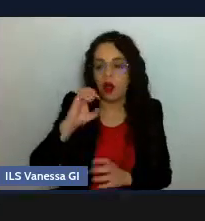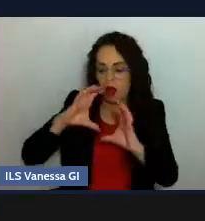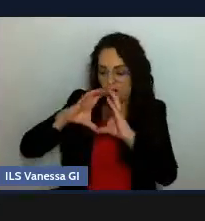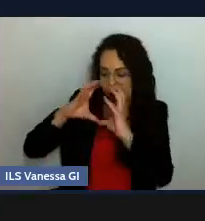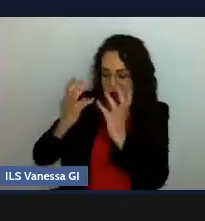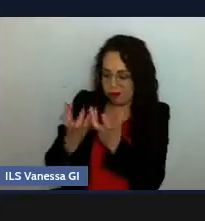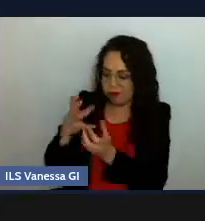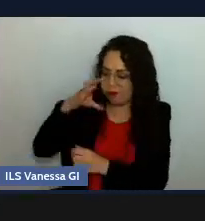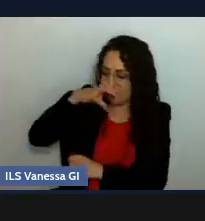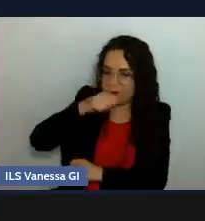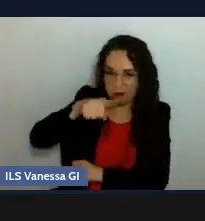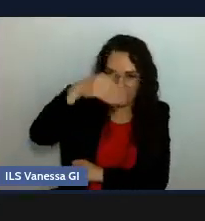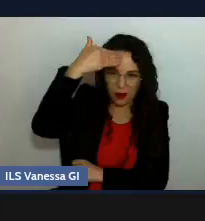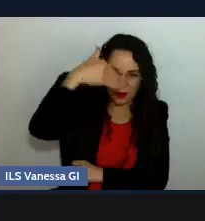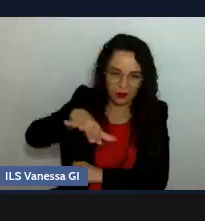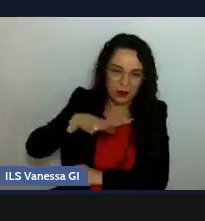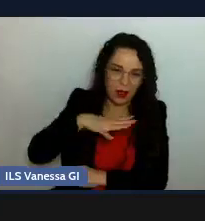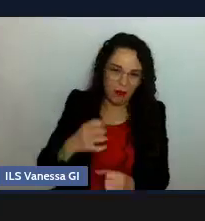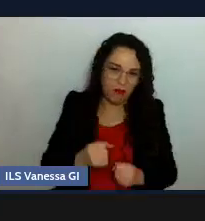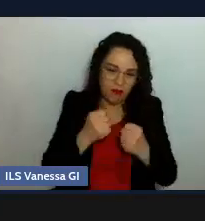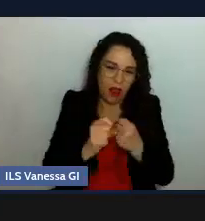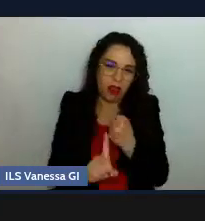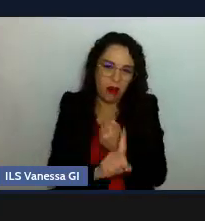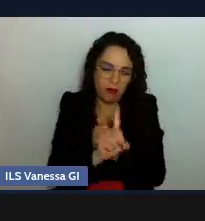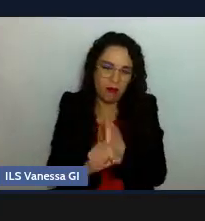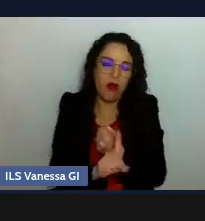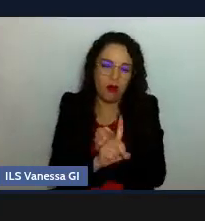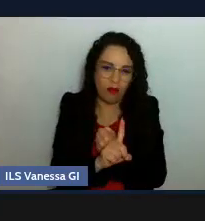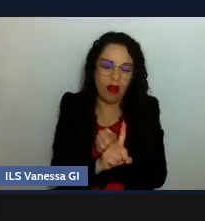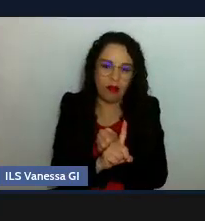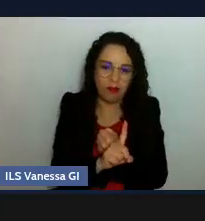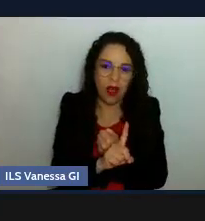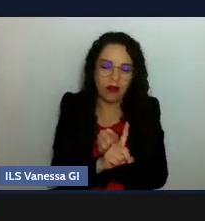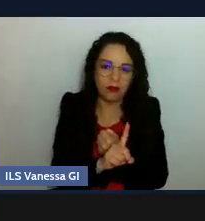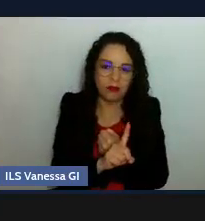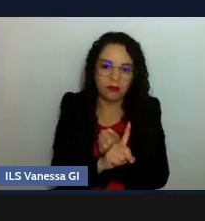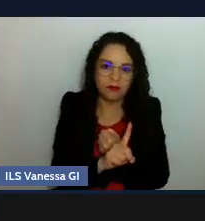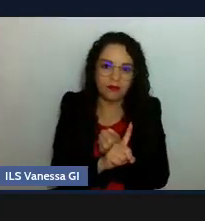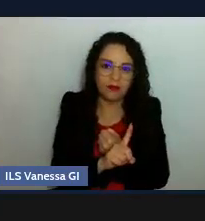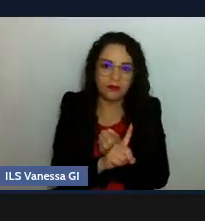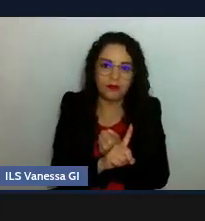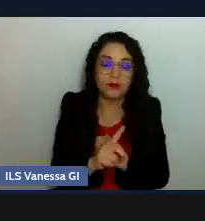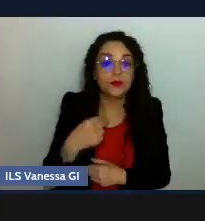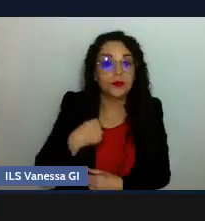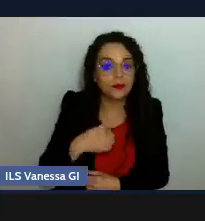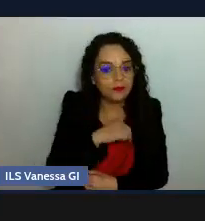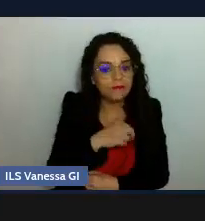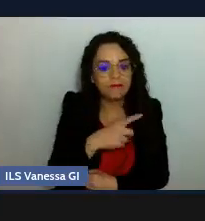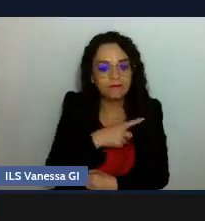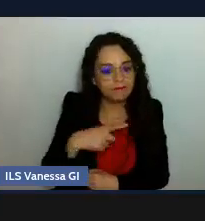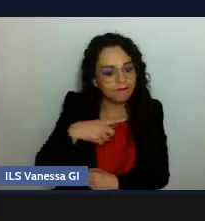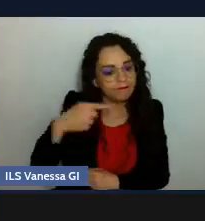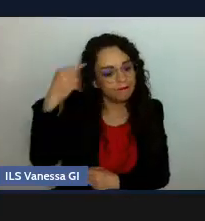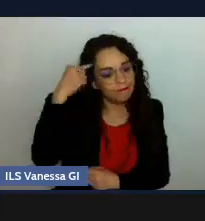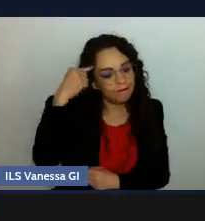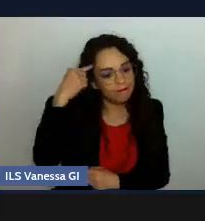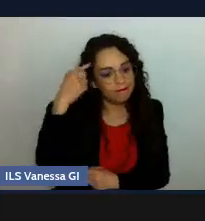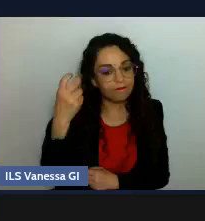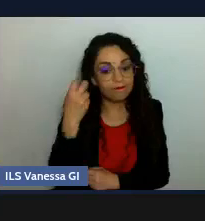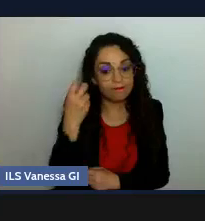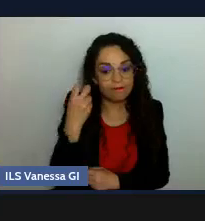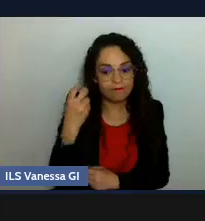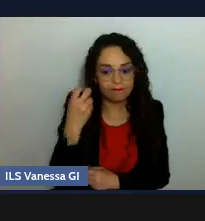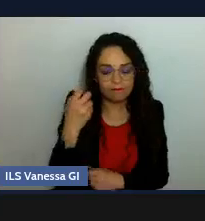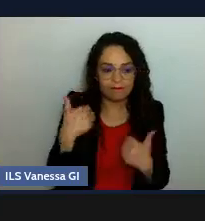son de los componentes que debemos de considerar cuando hablamos de salud integral. Cris, ¿crees